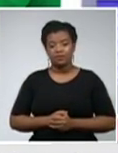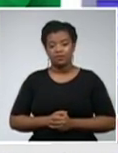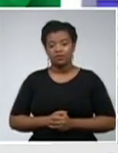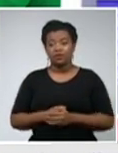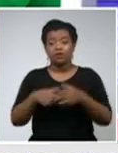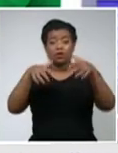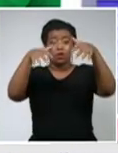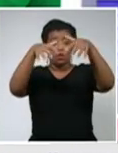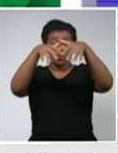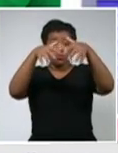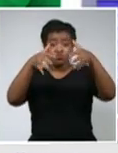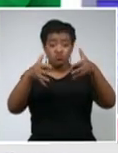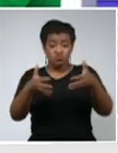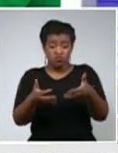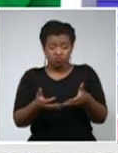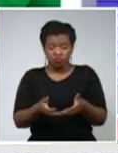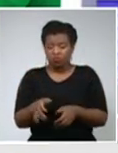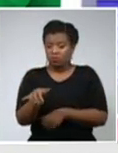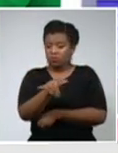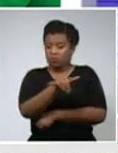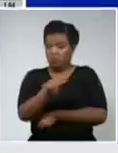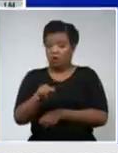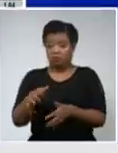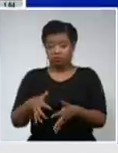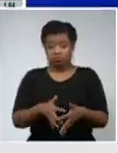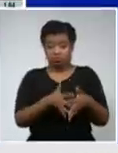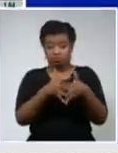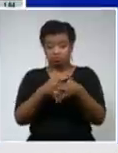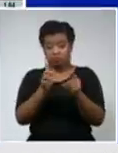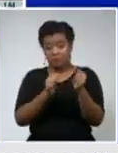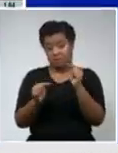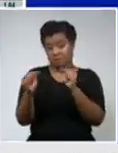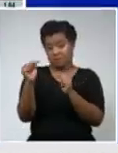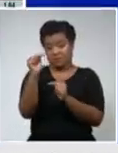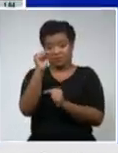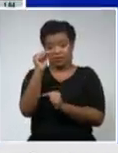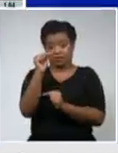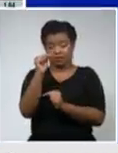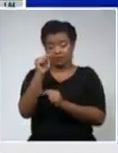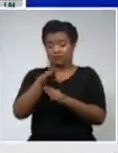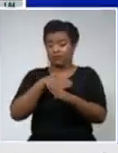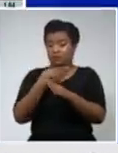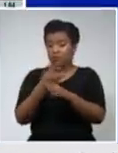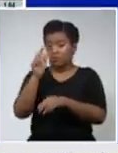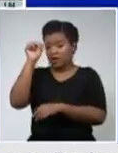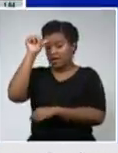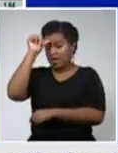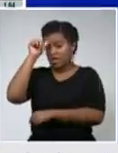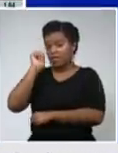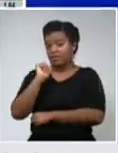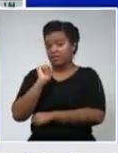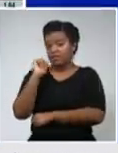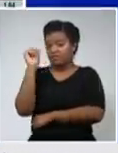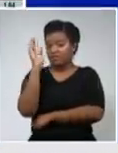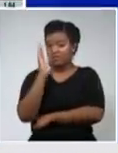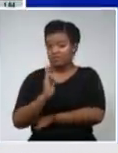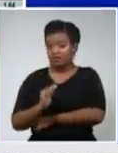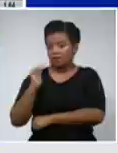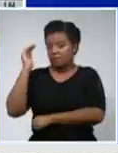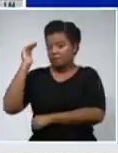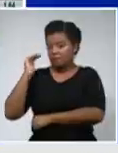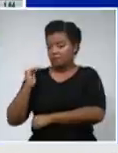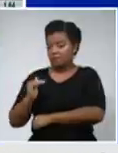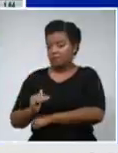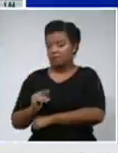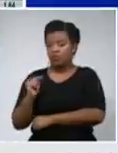se mantienen igual, Estados Unidos a la cabeza, le sigue la India, Brasil,